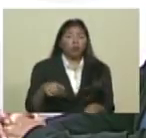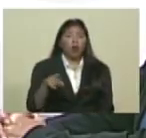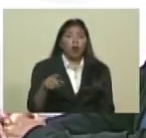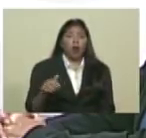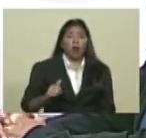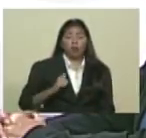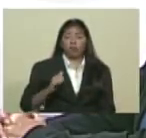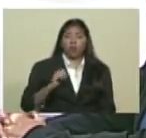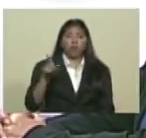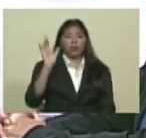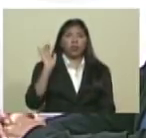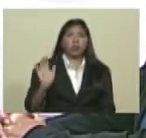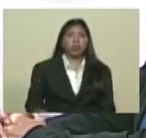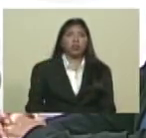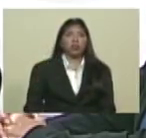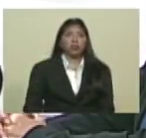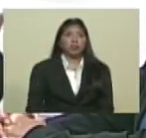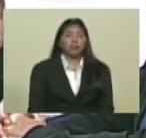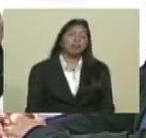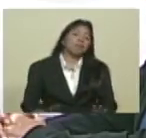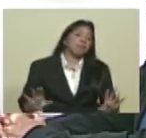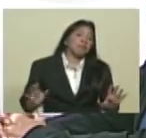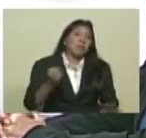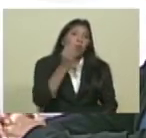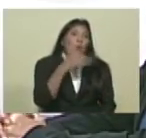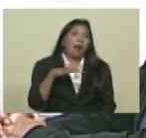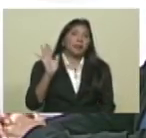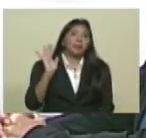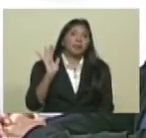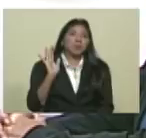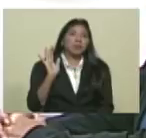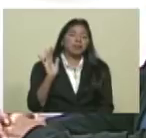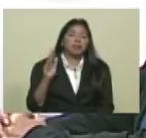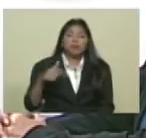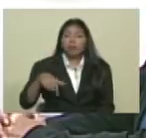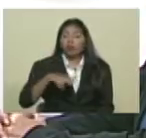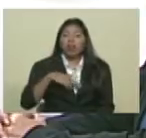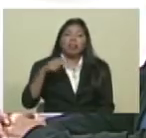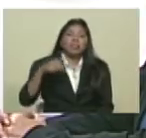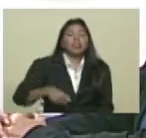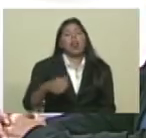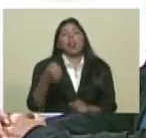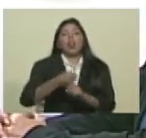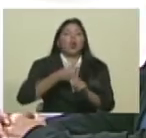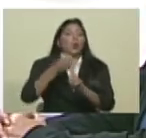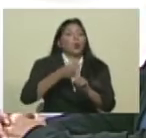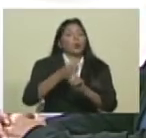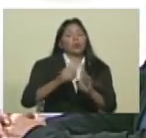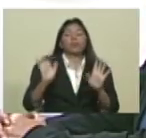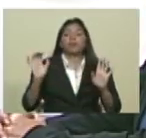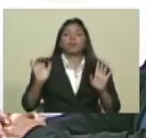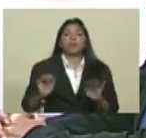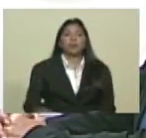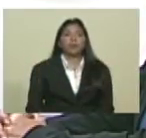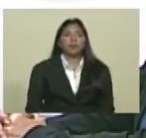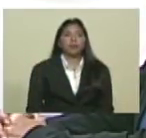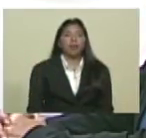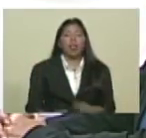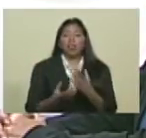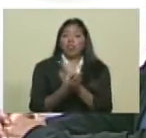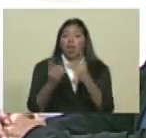imperialista, internacional. Pero bueno, aquí estamos en la batalla. Plenas libertades, plena